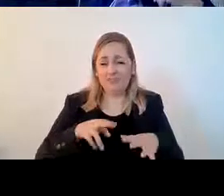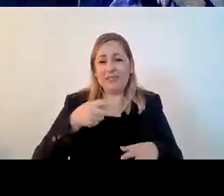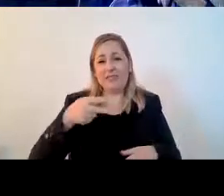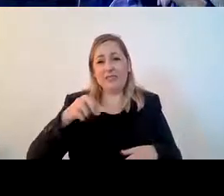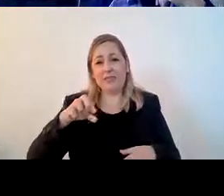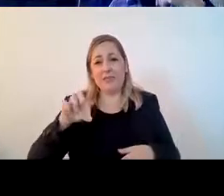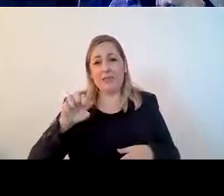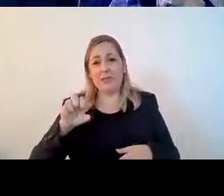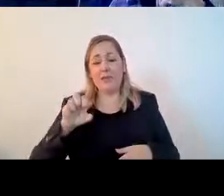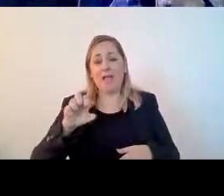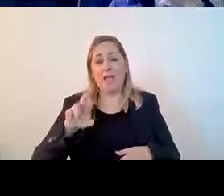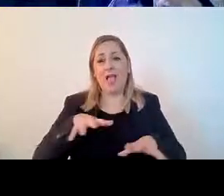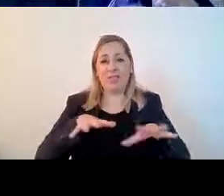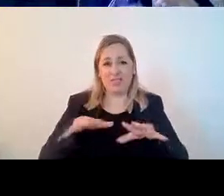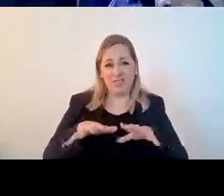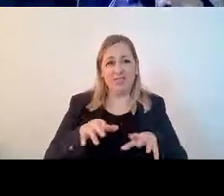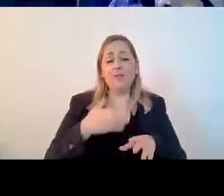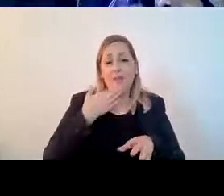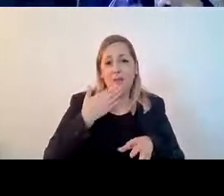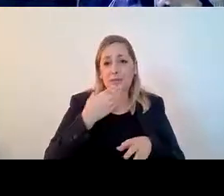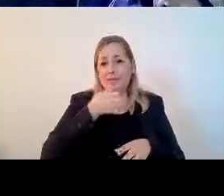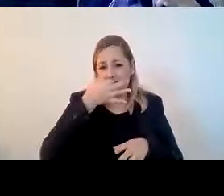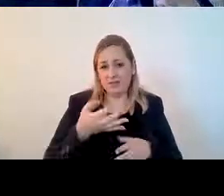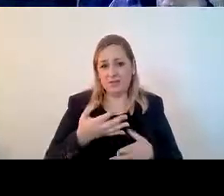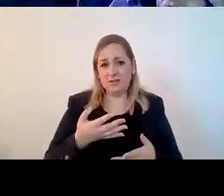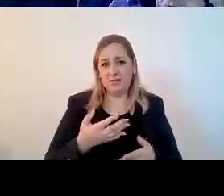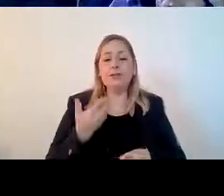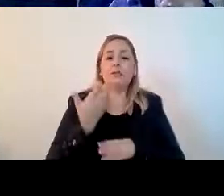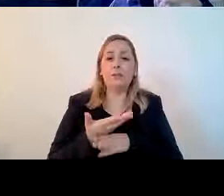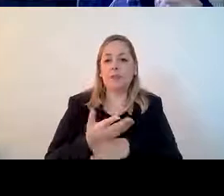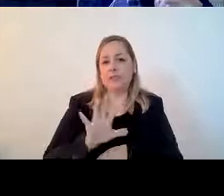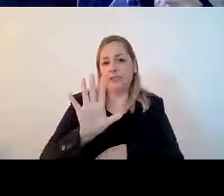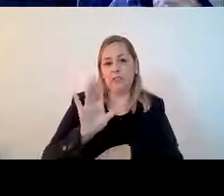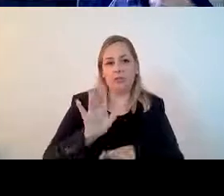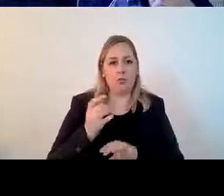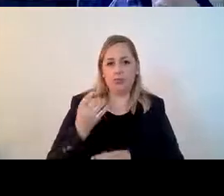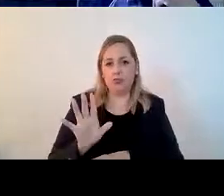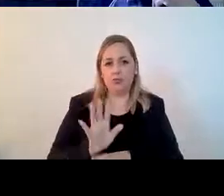se están planteando que se exigen 5 solamente para